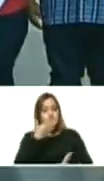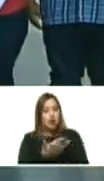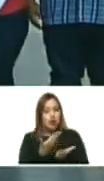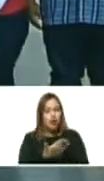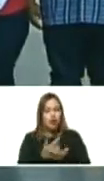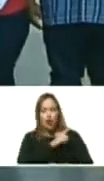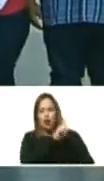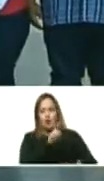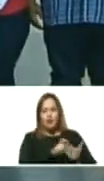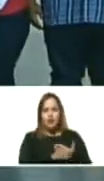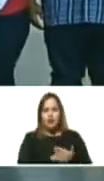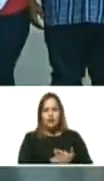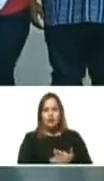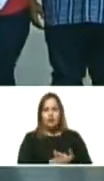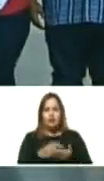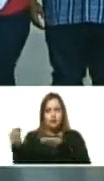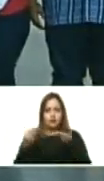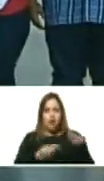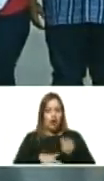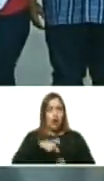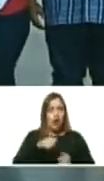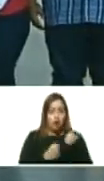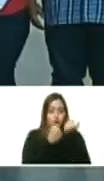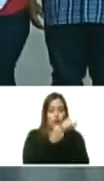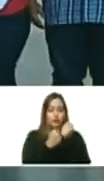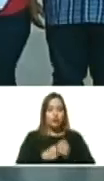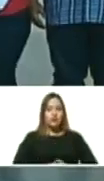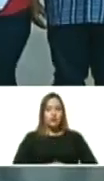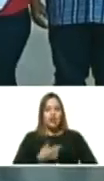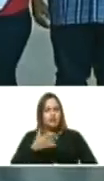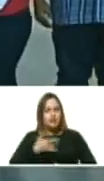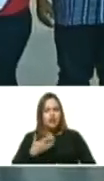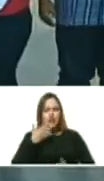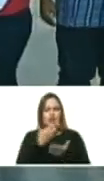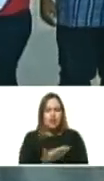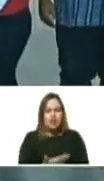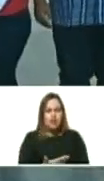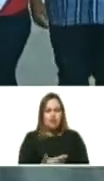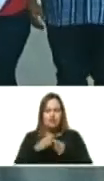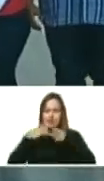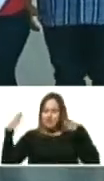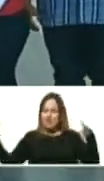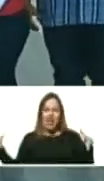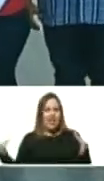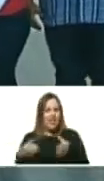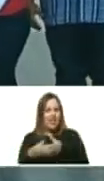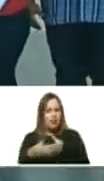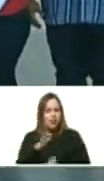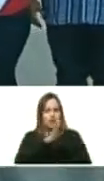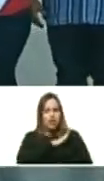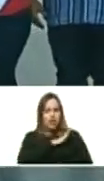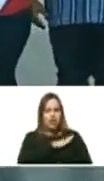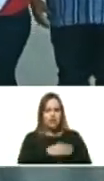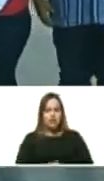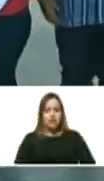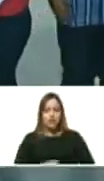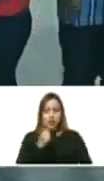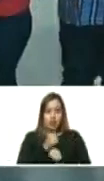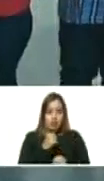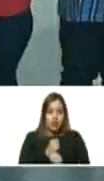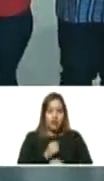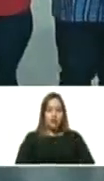totalmente por brindarnos este apoyo y me siento agradecido por este gran equipo que tiene a disposición suya, que usted